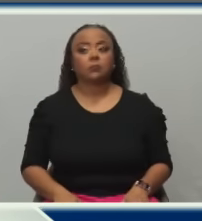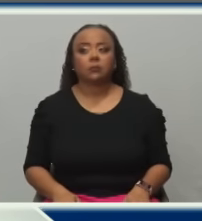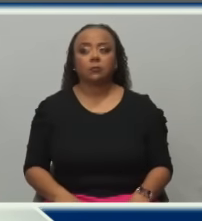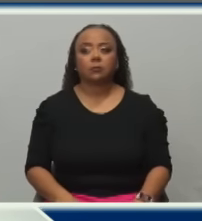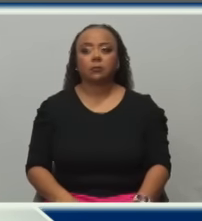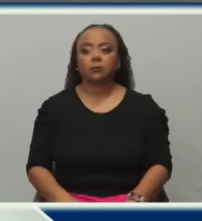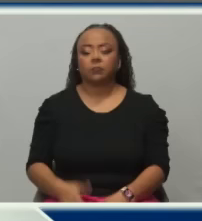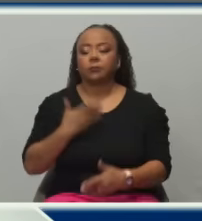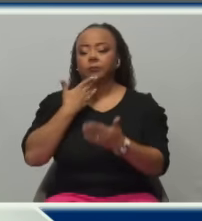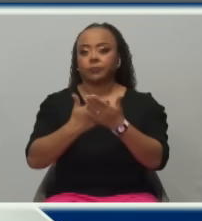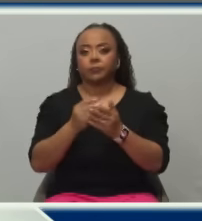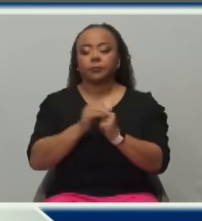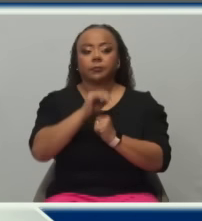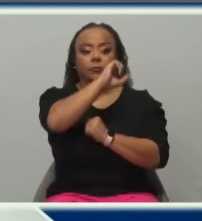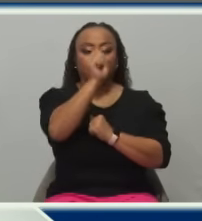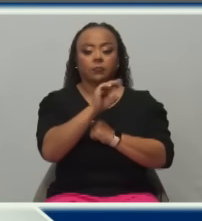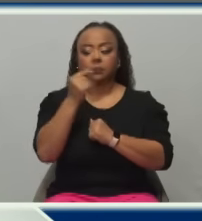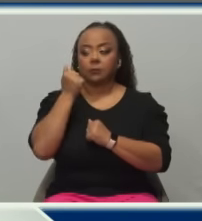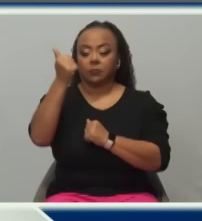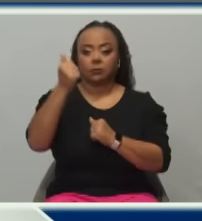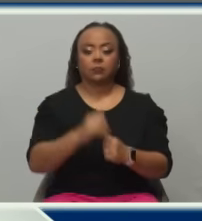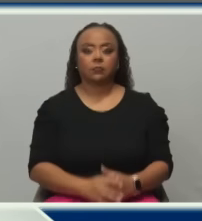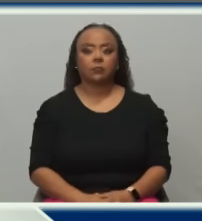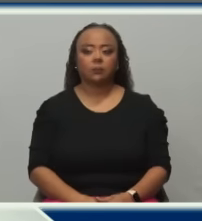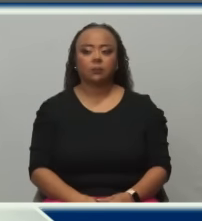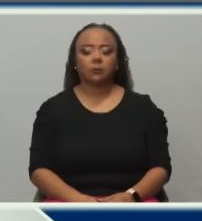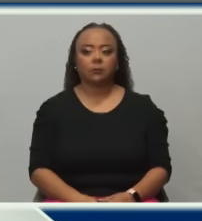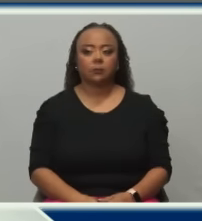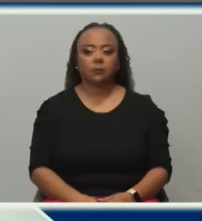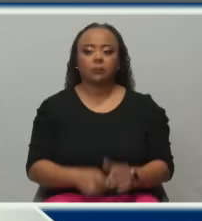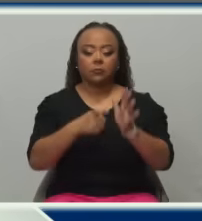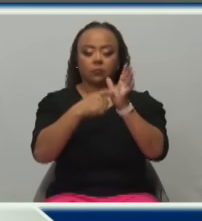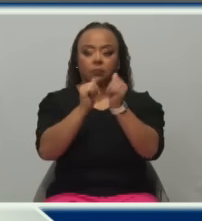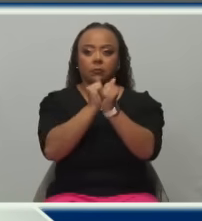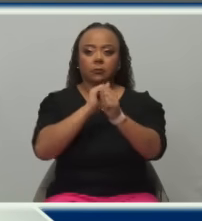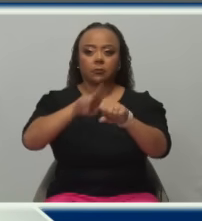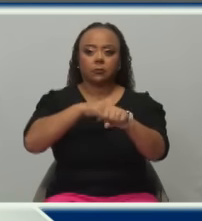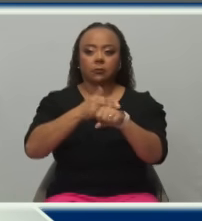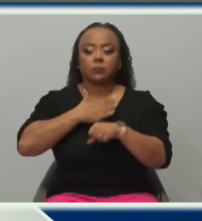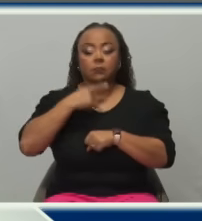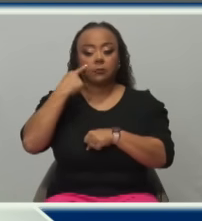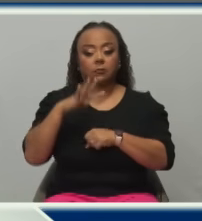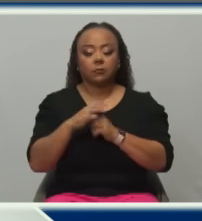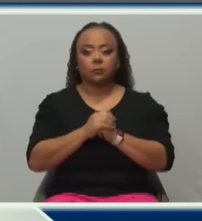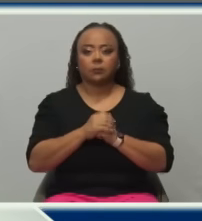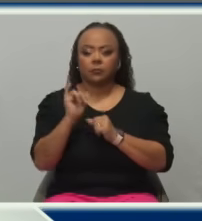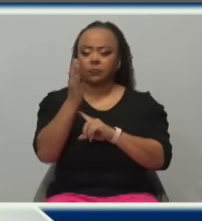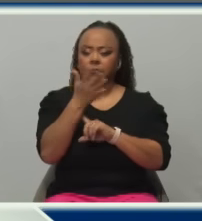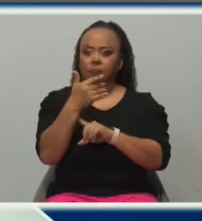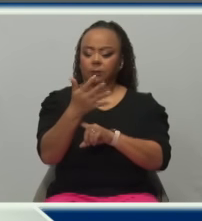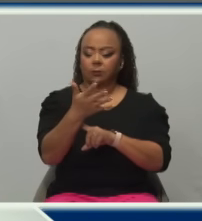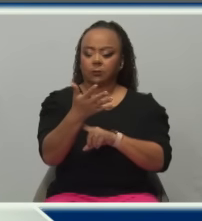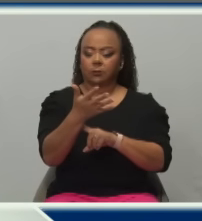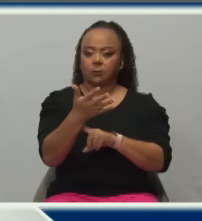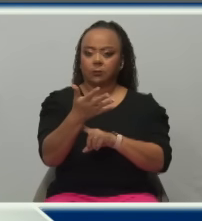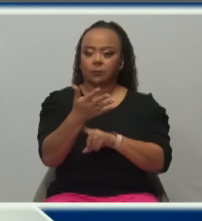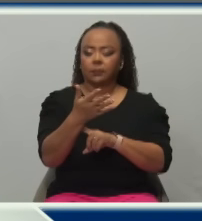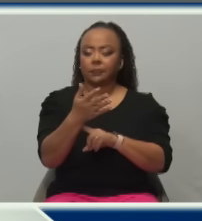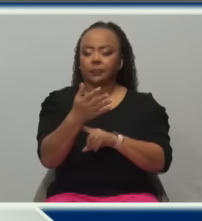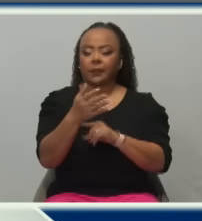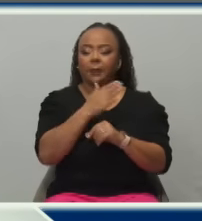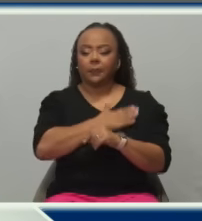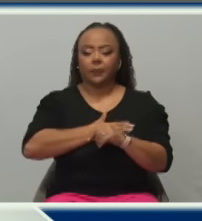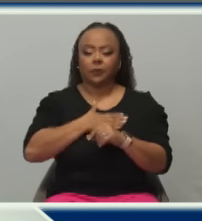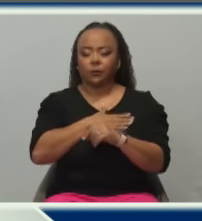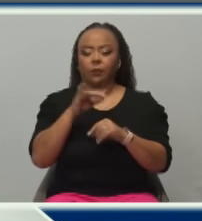meira un sapriza en liga deportiva Alajuelense por eh la exigencia del Campeonato nacional Me parece que sería poner la bandera muy la vara muy abajo